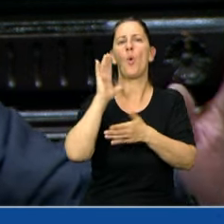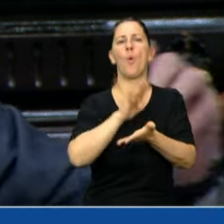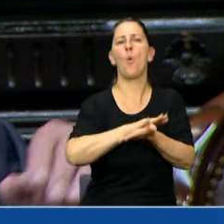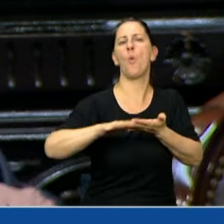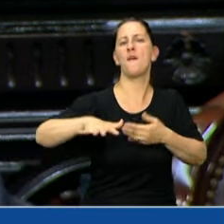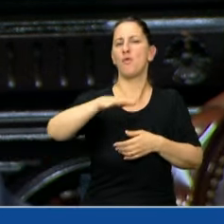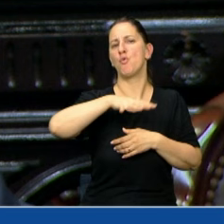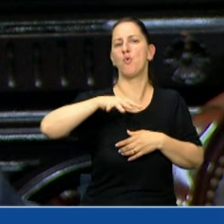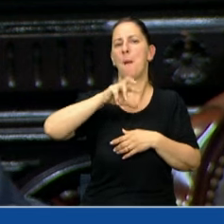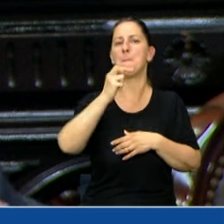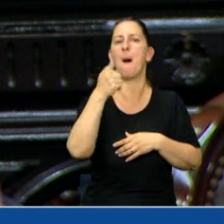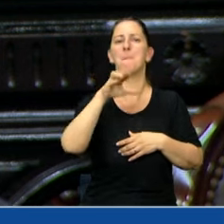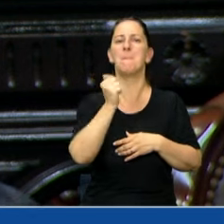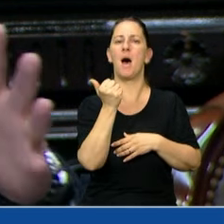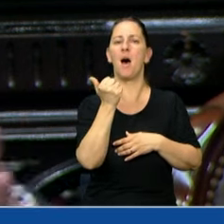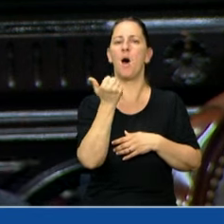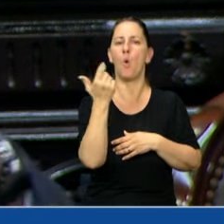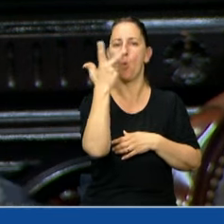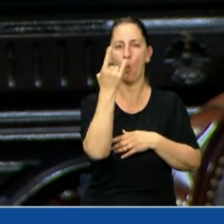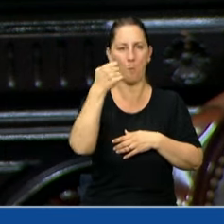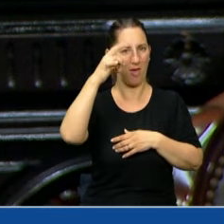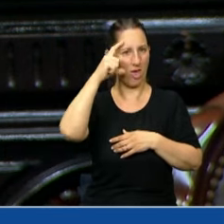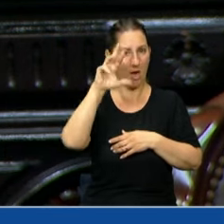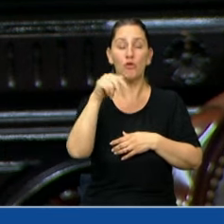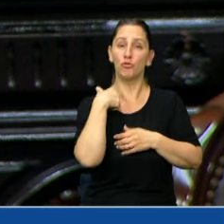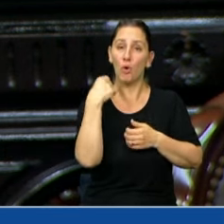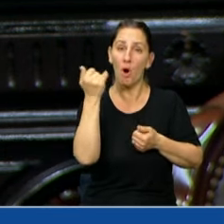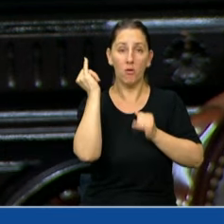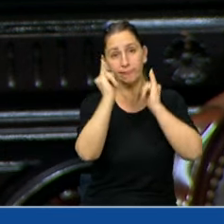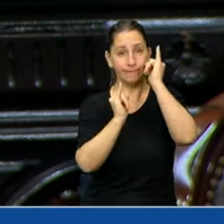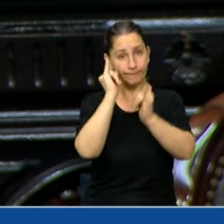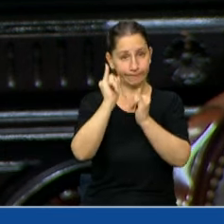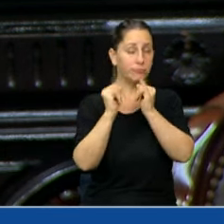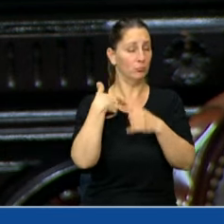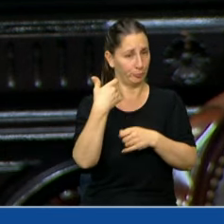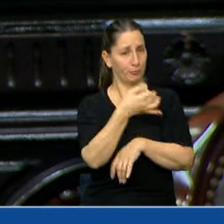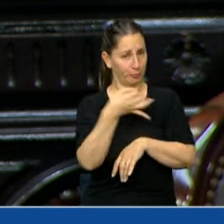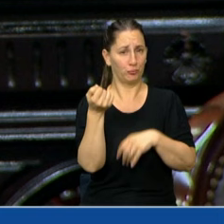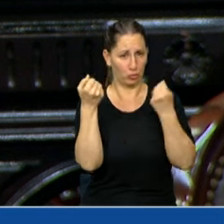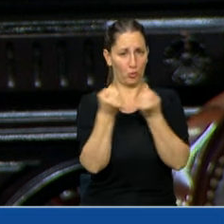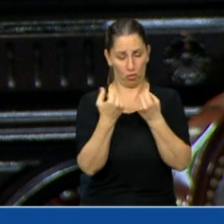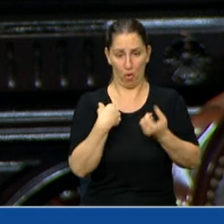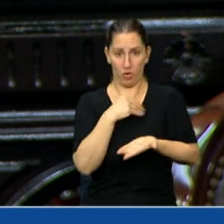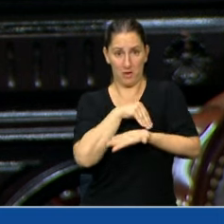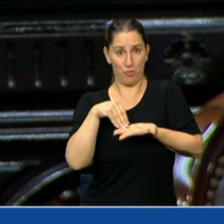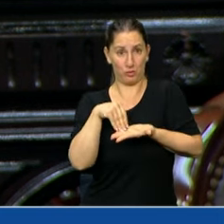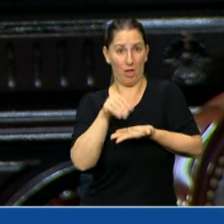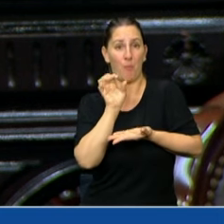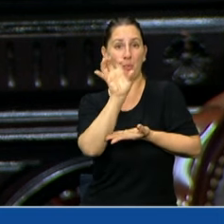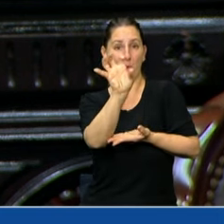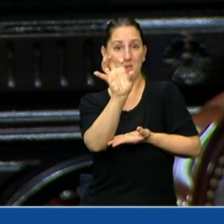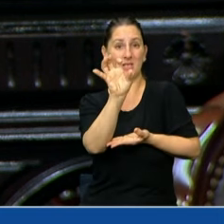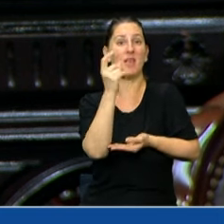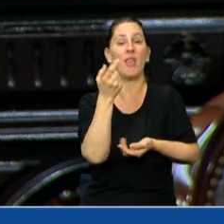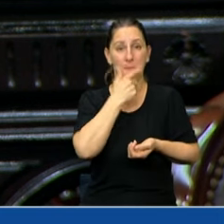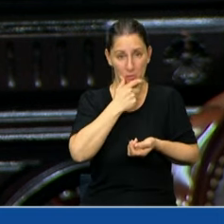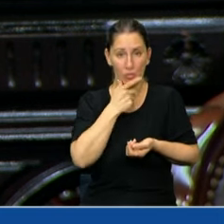gran oportunidad yo comparto todos estos dichos y como diputado Mendocino vengo a acompañar